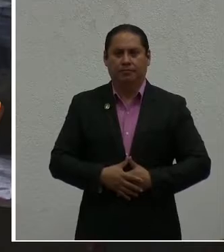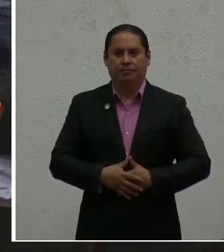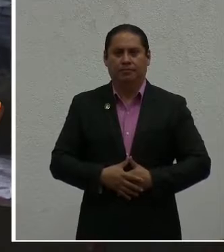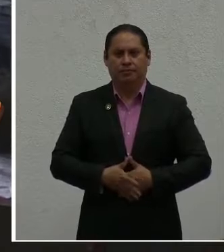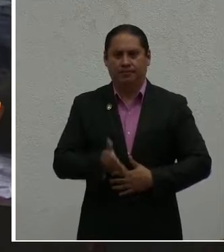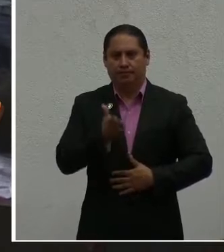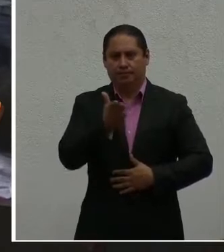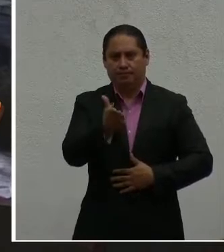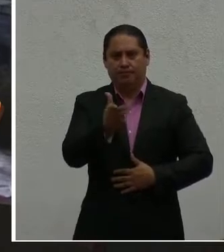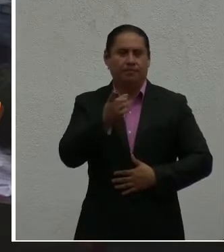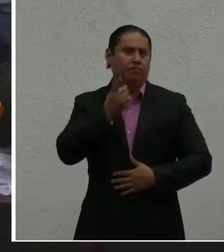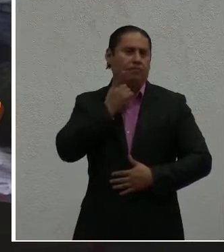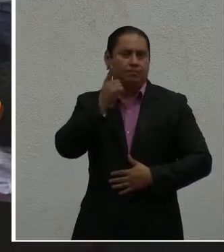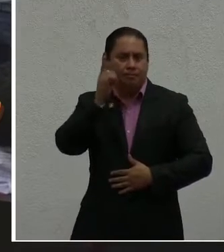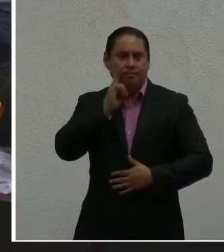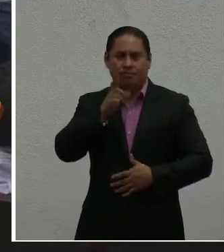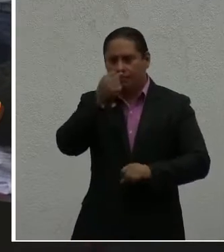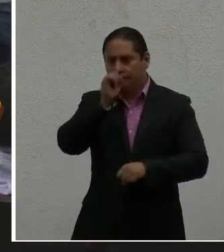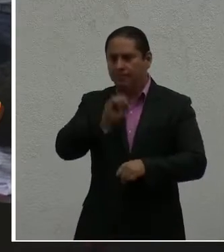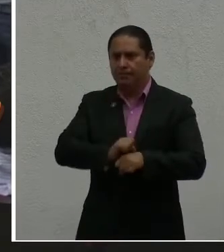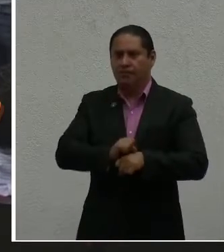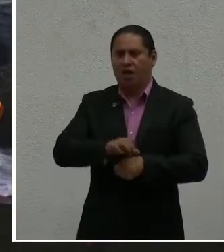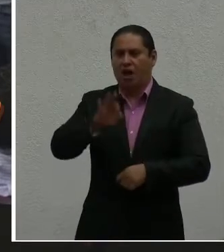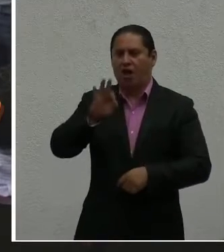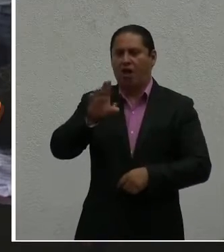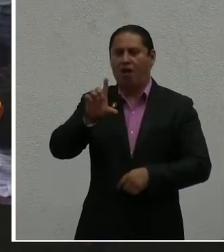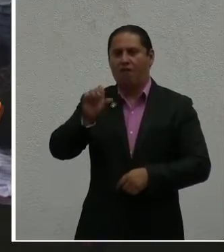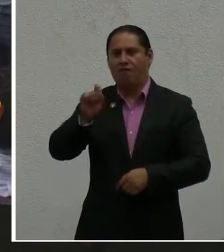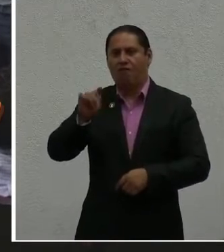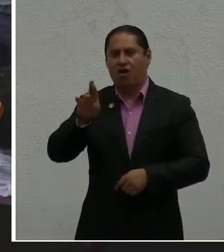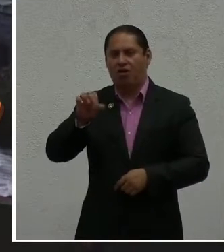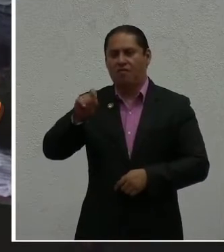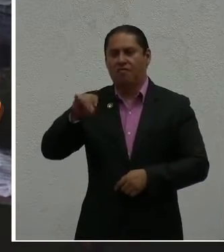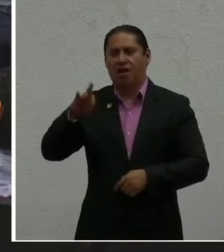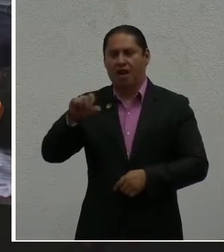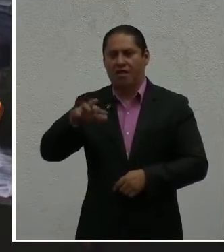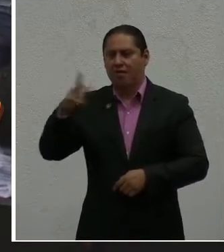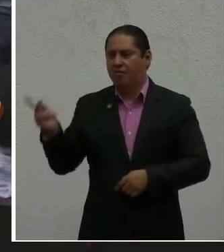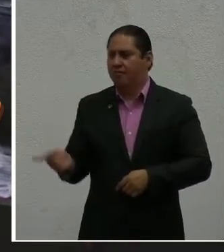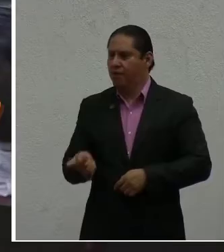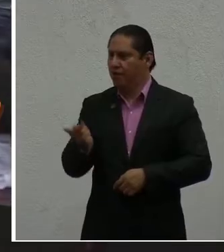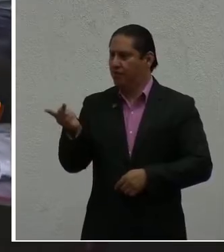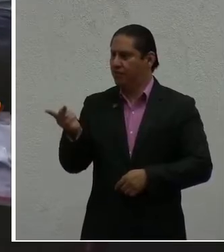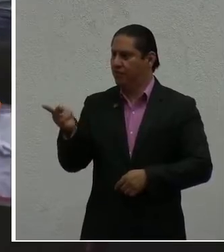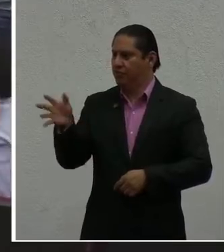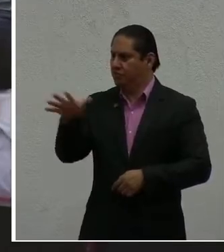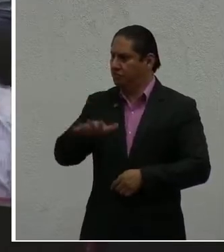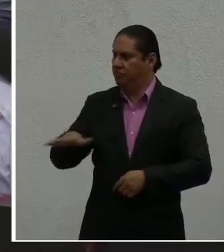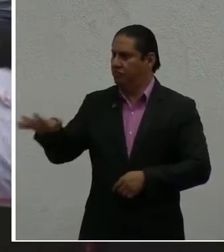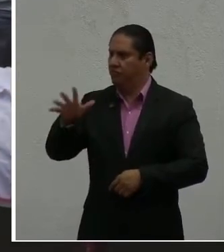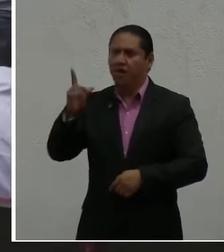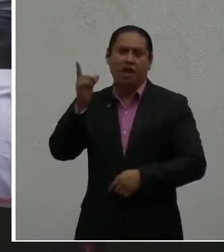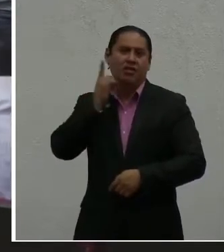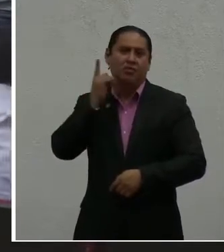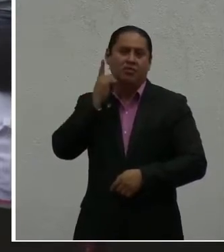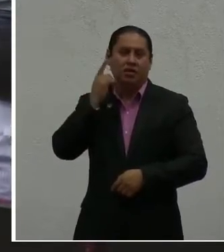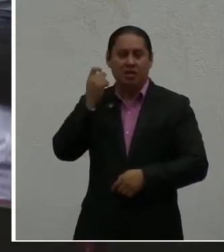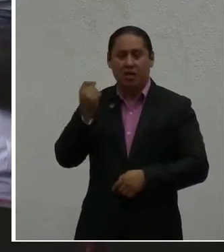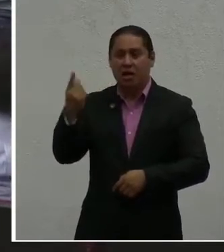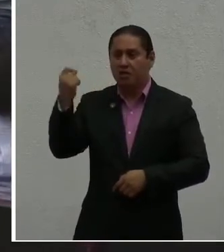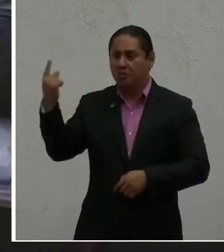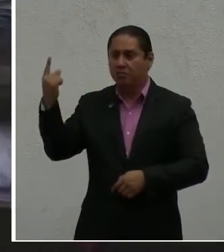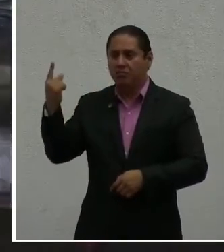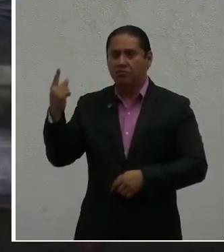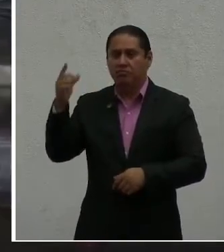Solicito a la diputada secretaria Flor de María Esponda Torres se sirva a verificar si falta algún diputado por emitir su voto. Con su